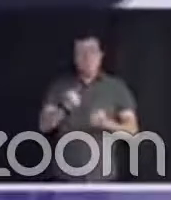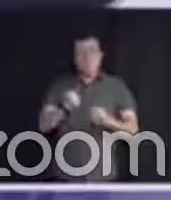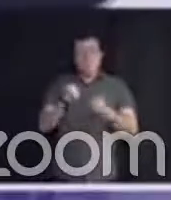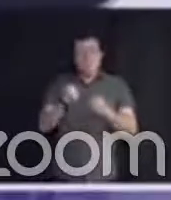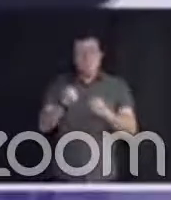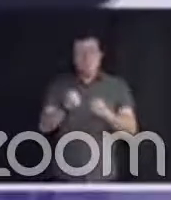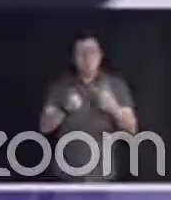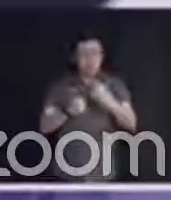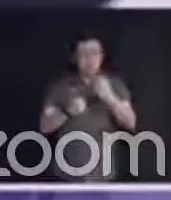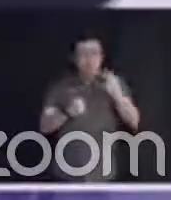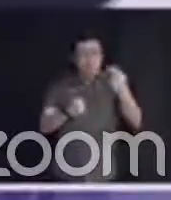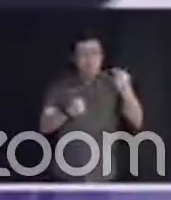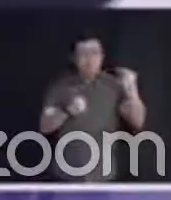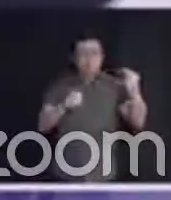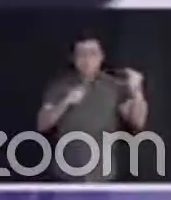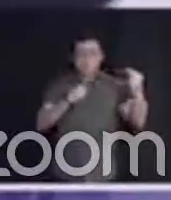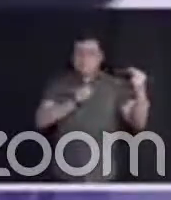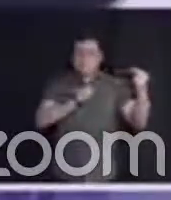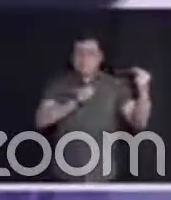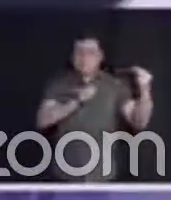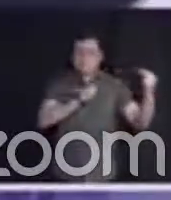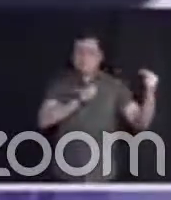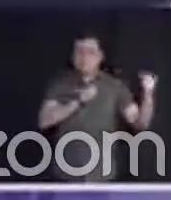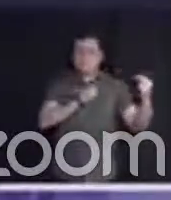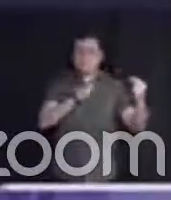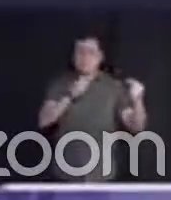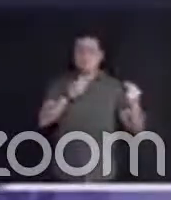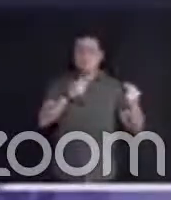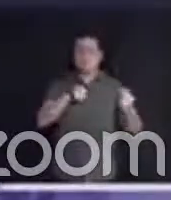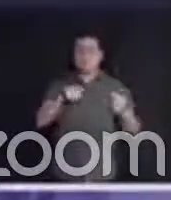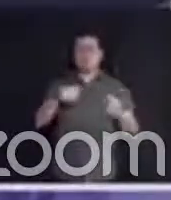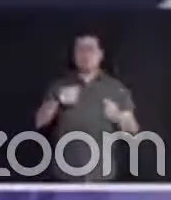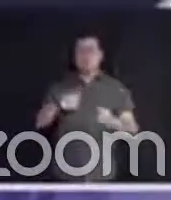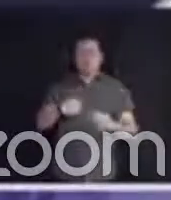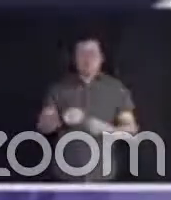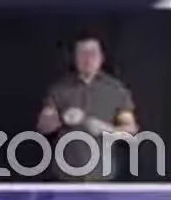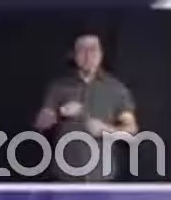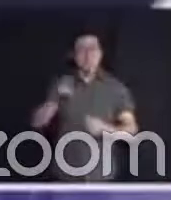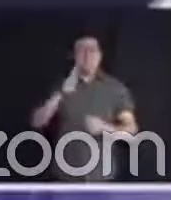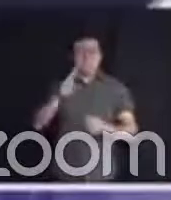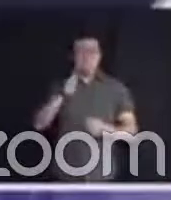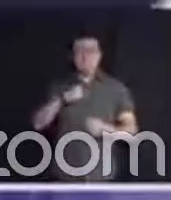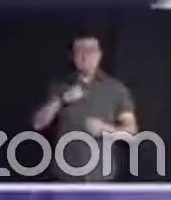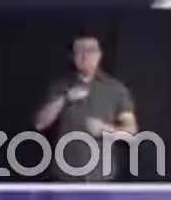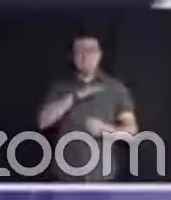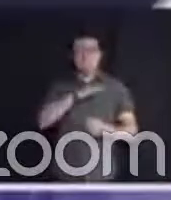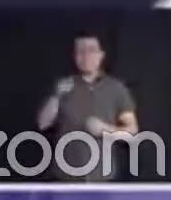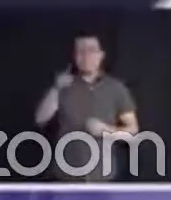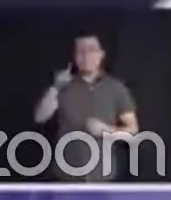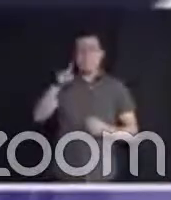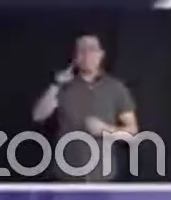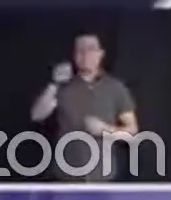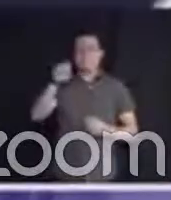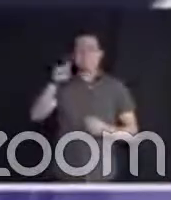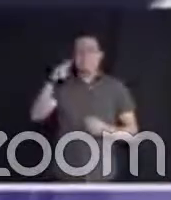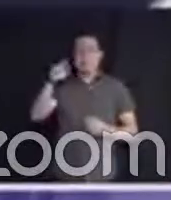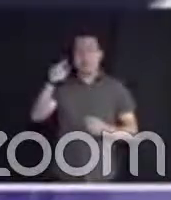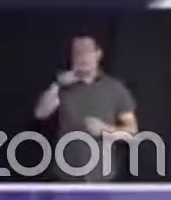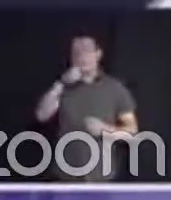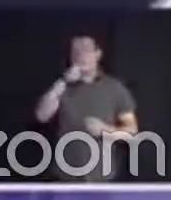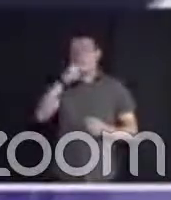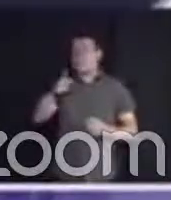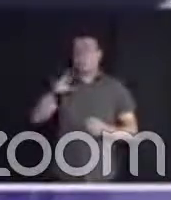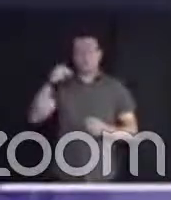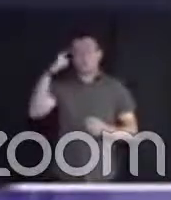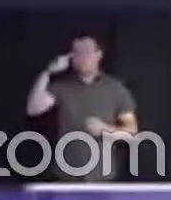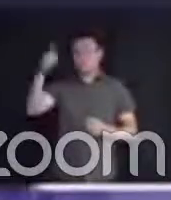que no podía. Y yo misma me quise demostrar que sí podía y no ha sido fácil, como dijo Zetare. No es fácil